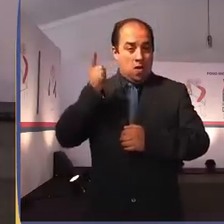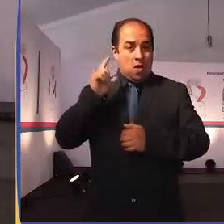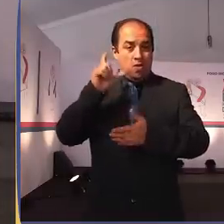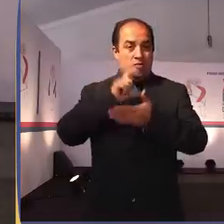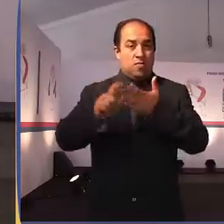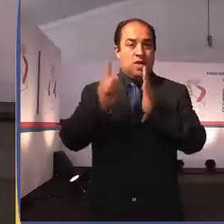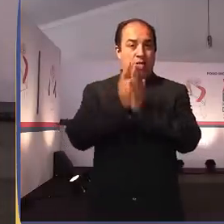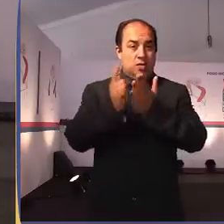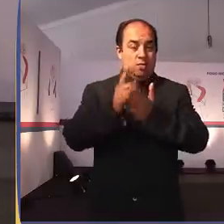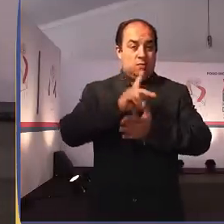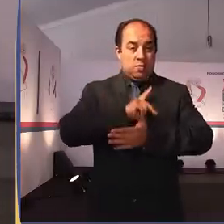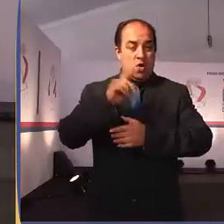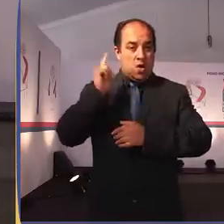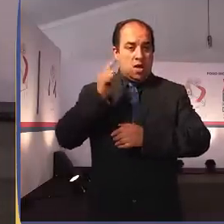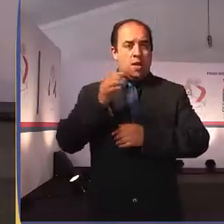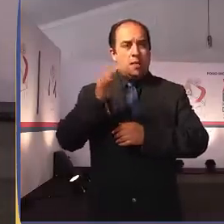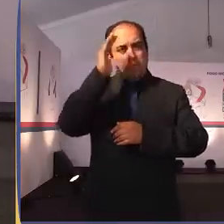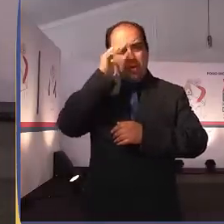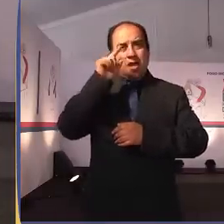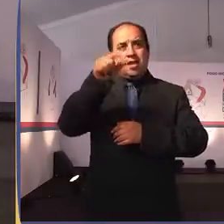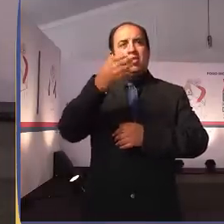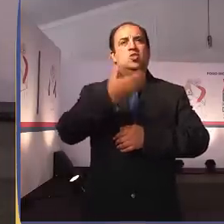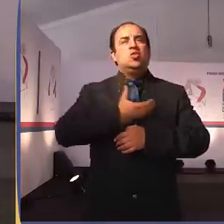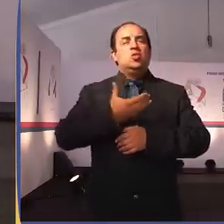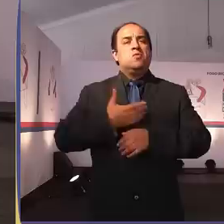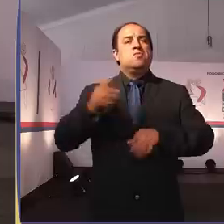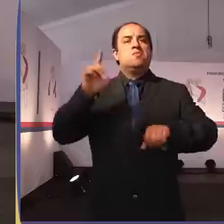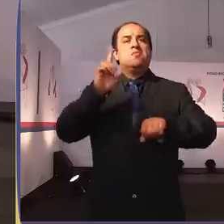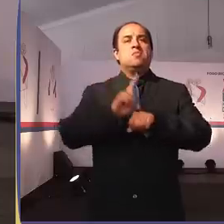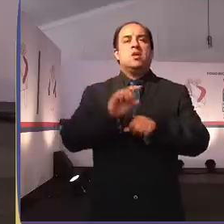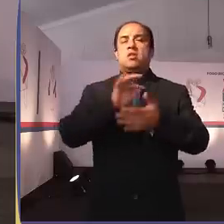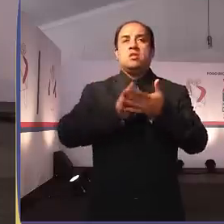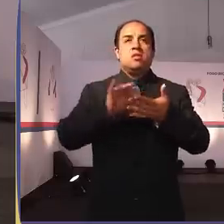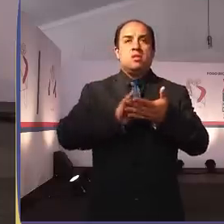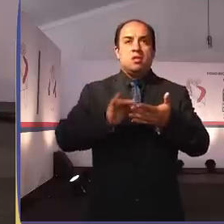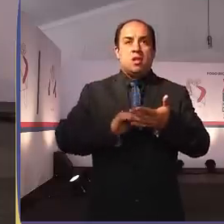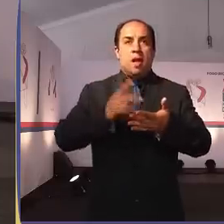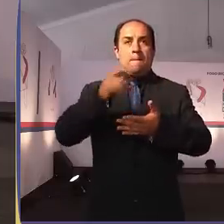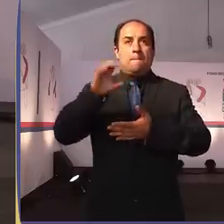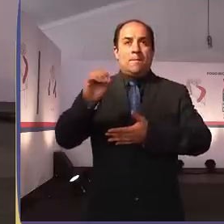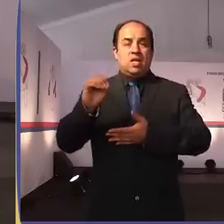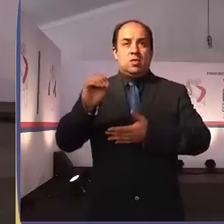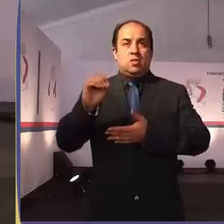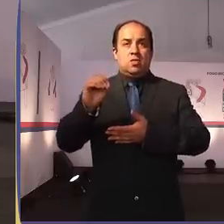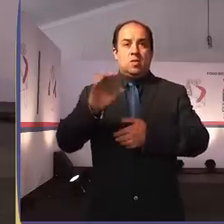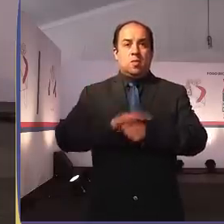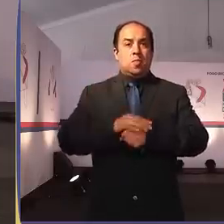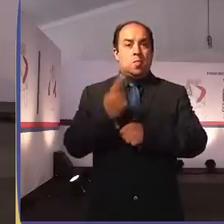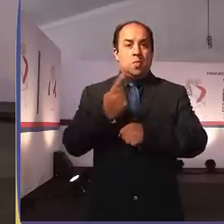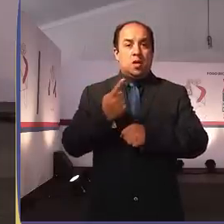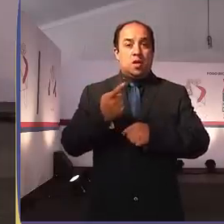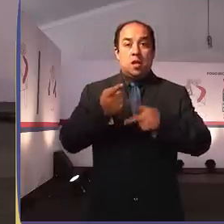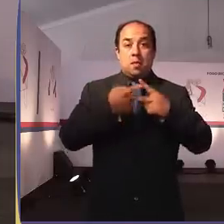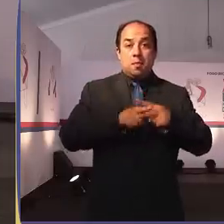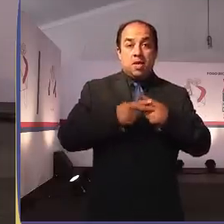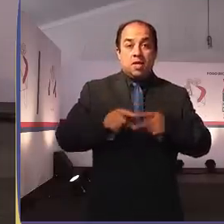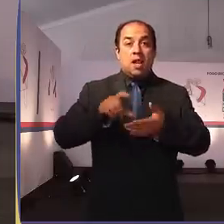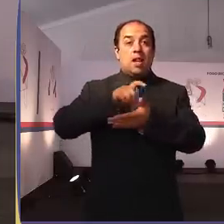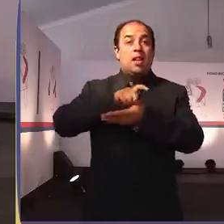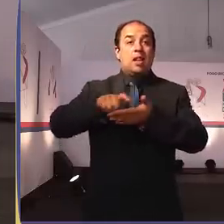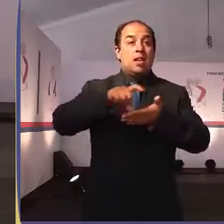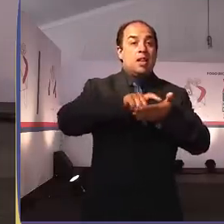ojalá diga en el Zócalo un día que no lean a Paco Taibo, porque iba a empezar a vender libros en las cantinas por